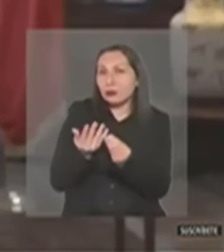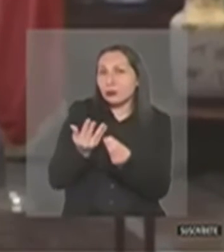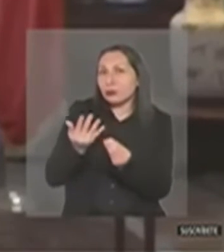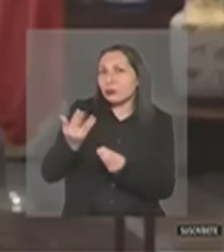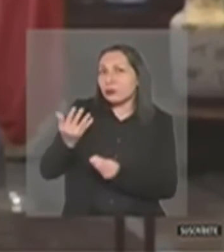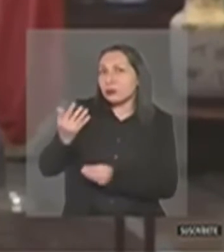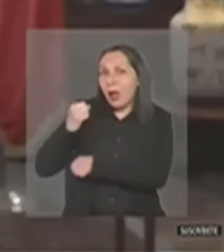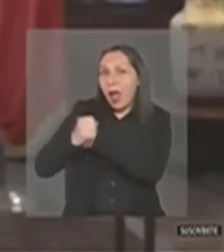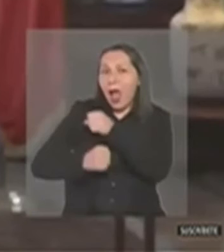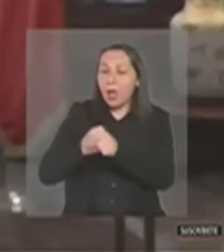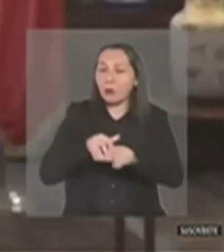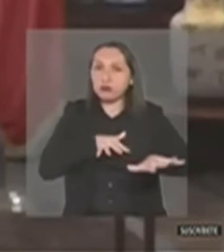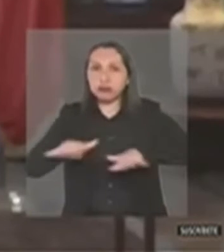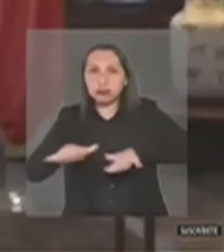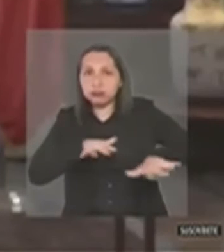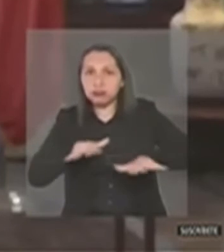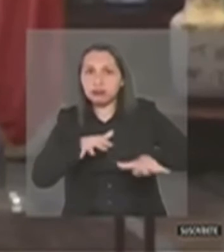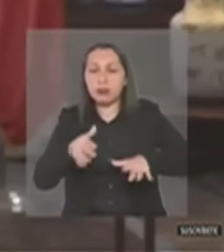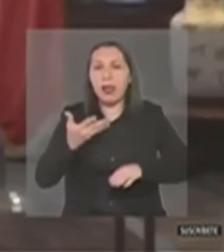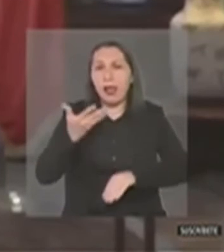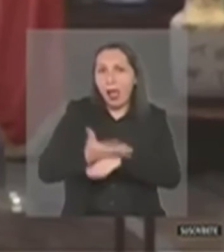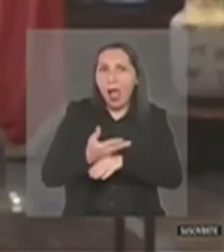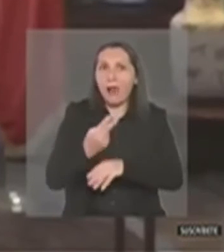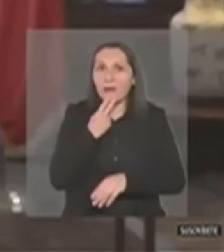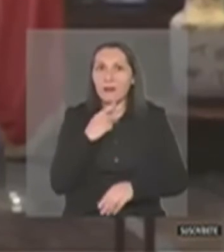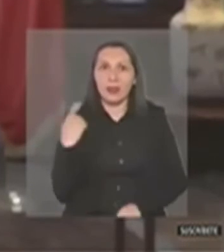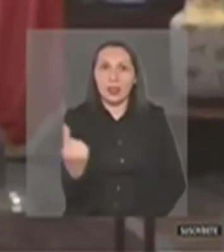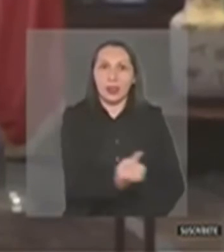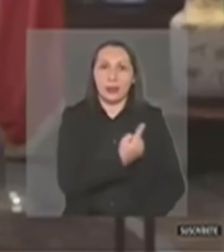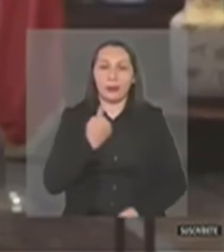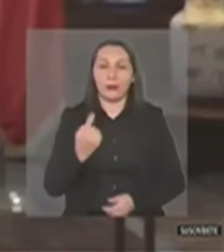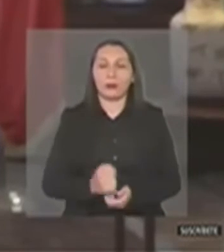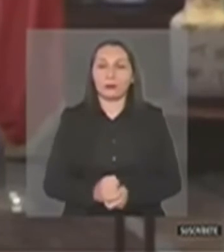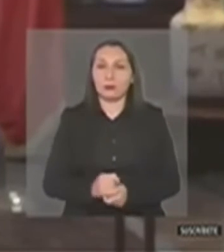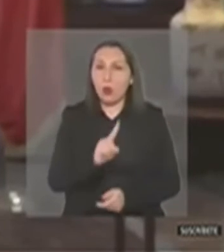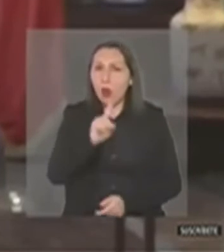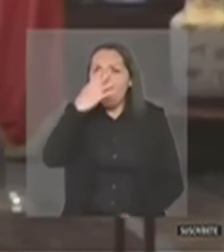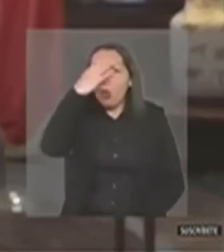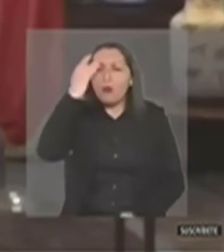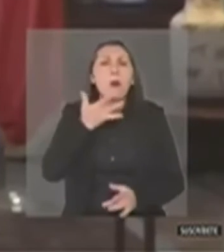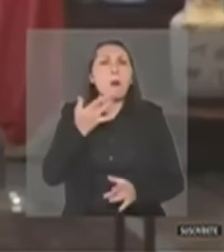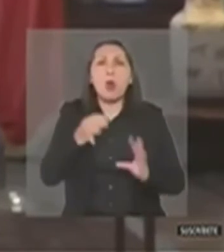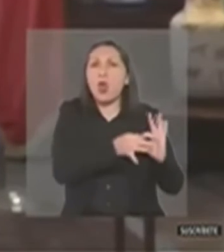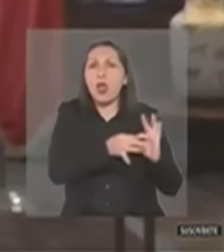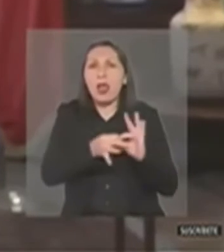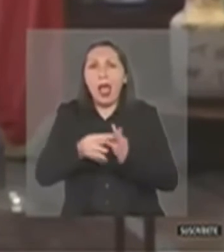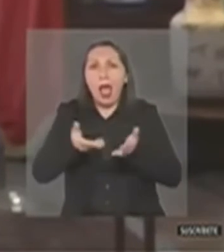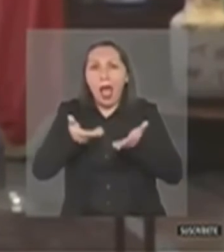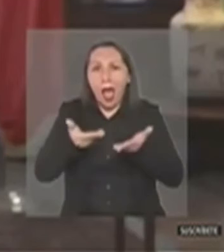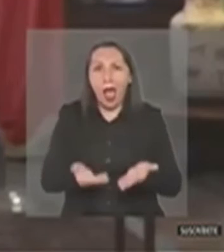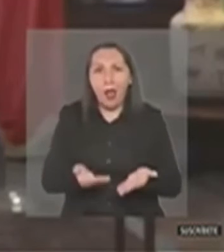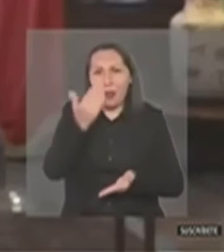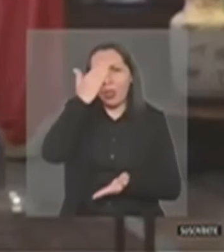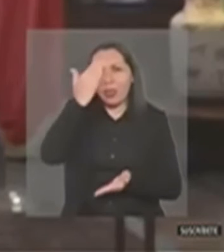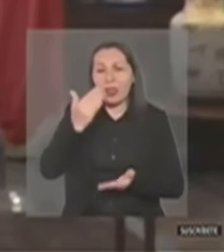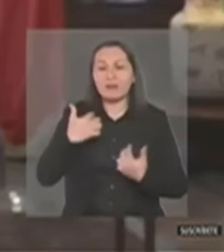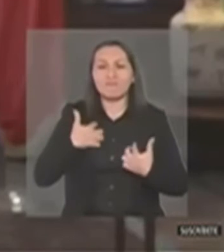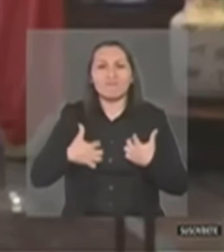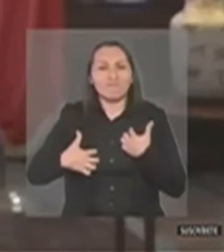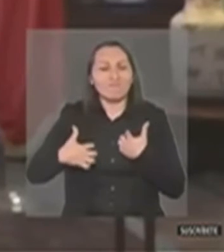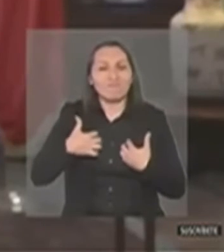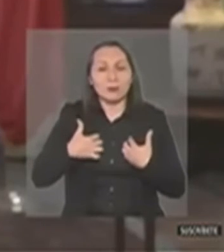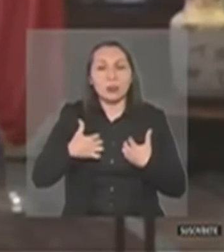Usted me corrige si no es así. Sí, sí, sí. Entonces, no es que se, óyame bien, yo escuché a